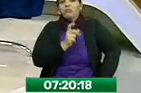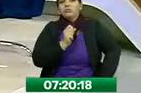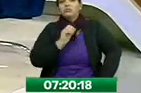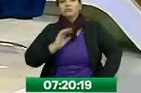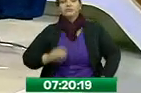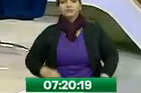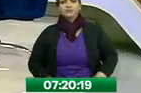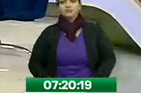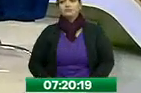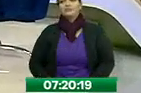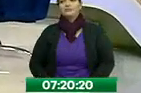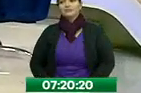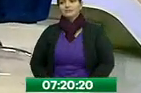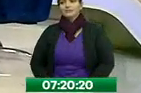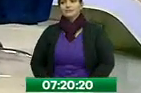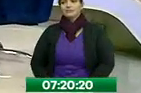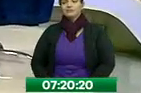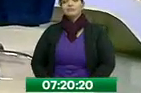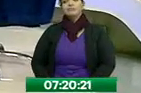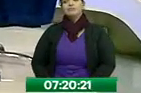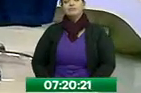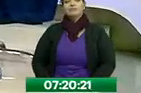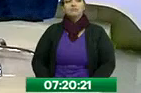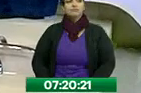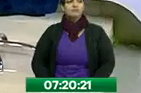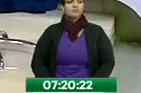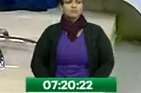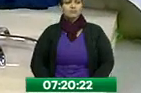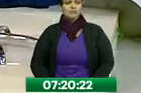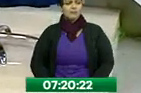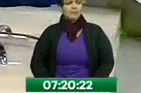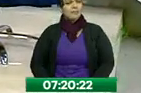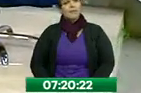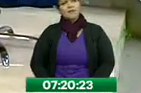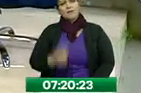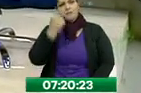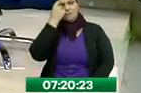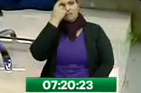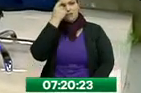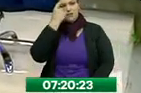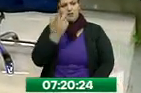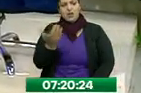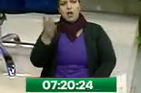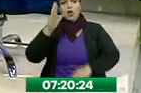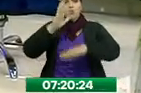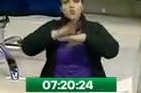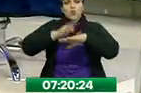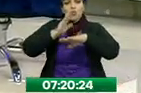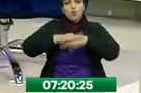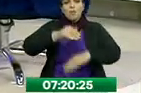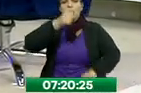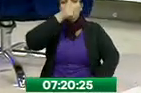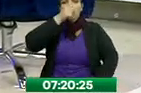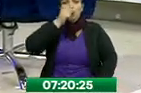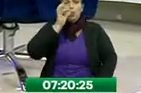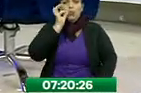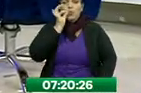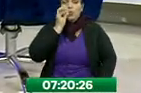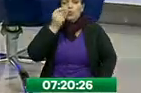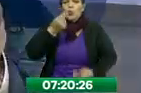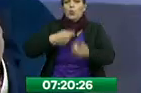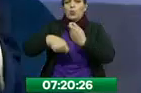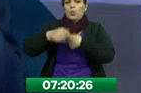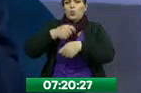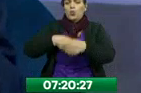generatriz? Yo creo que el problema nace del narcotráfico, de la trata de blancas, de las pandillas